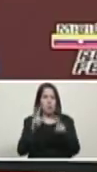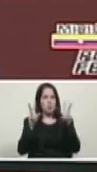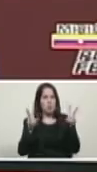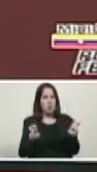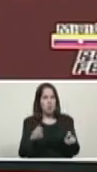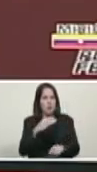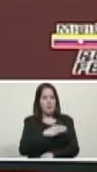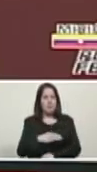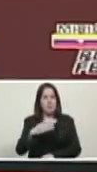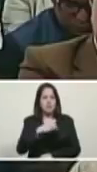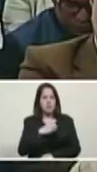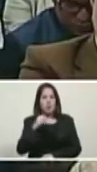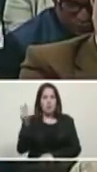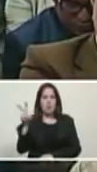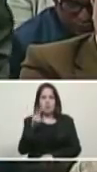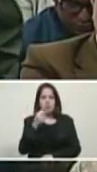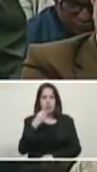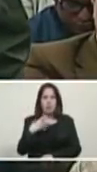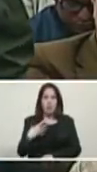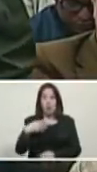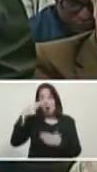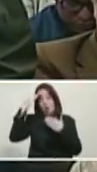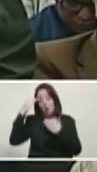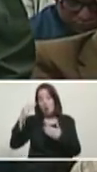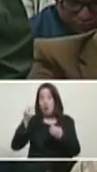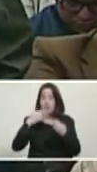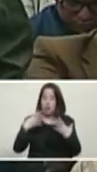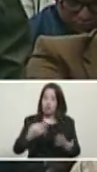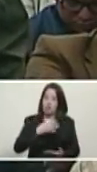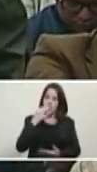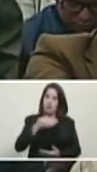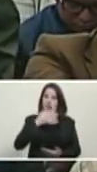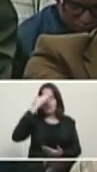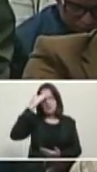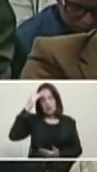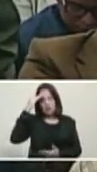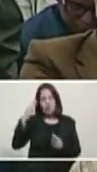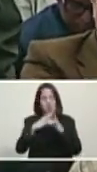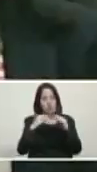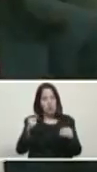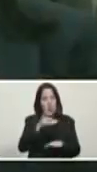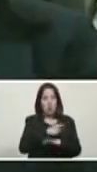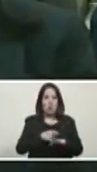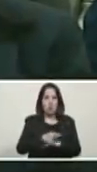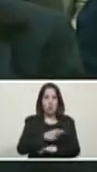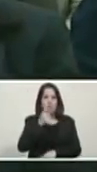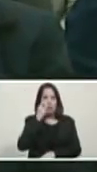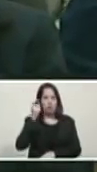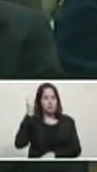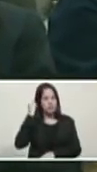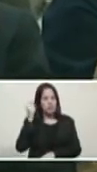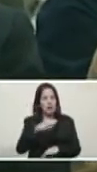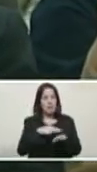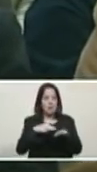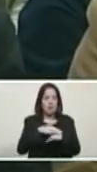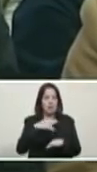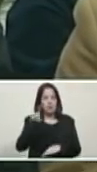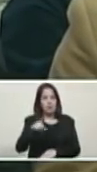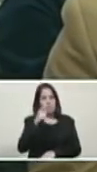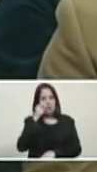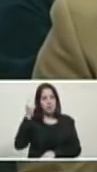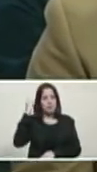venezuela bella es bueno buena tarde mejor antes saludó a las gobernadoras jugadores en estas ministras el pueblo de